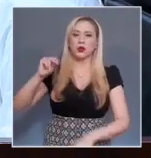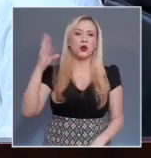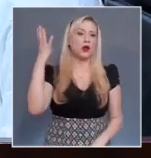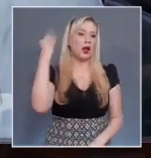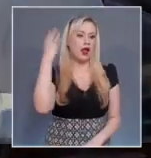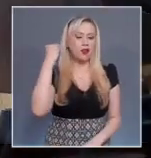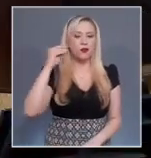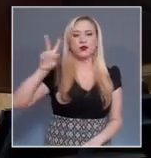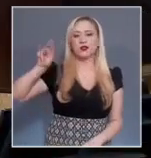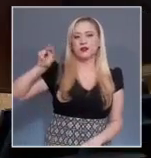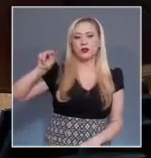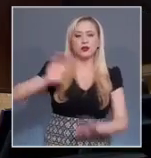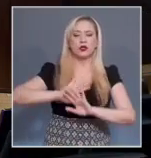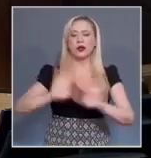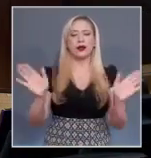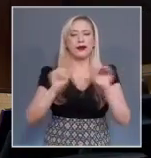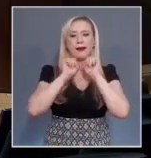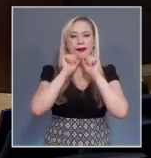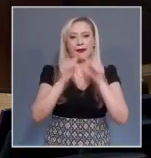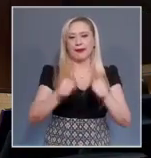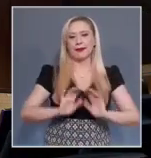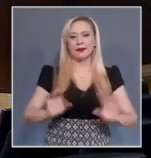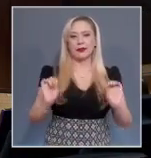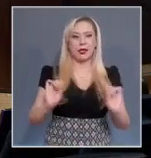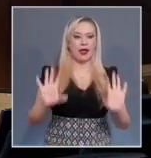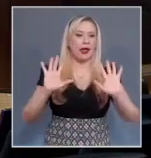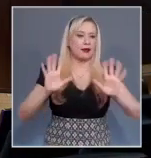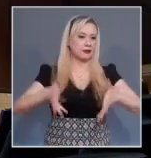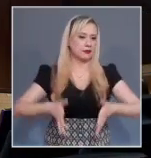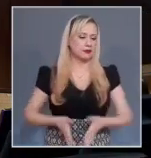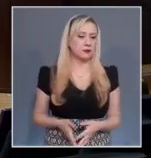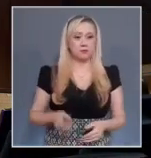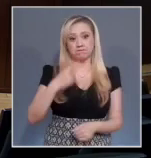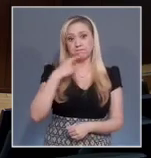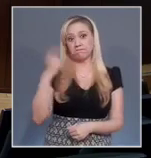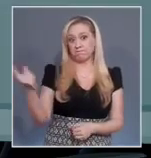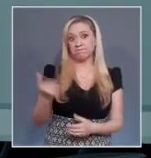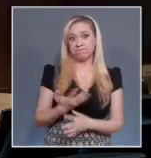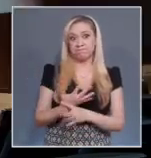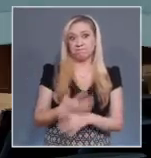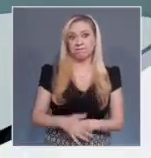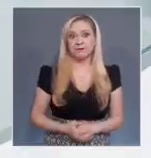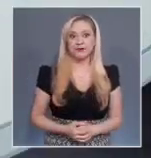televisión. Para el canal del Poder Judicial de la Federación, Juan Carlos González.